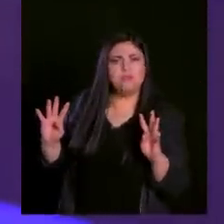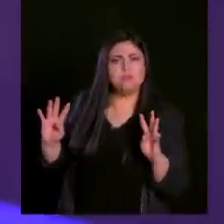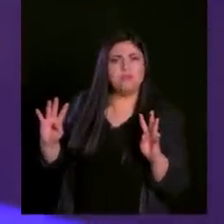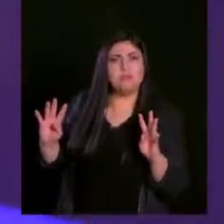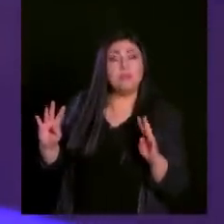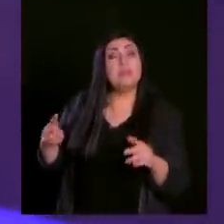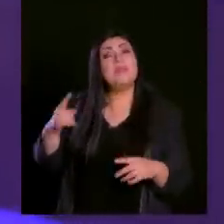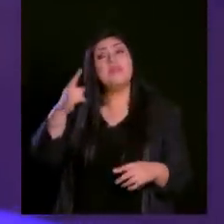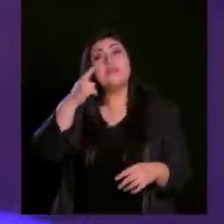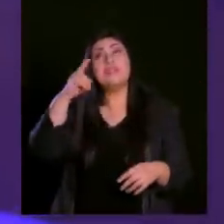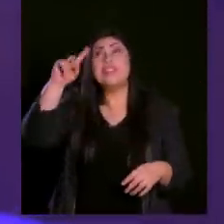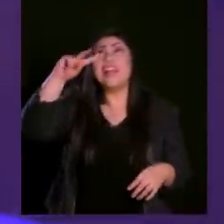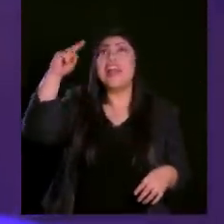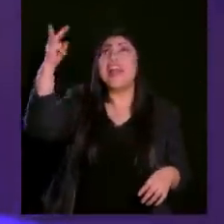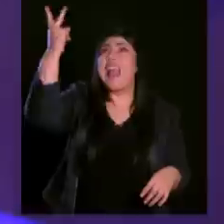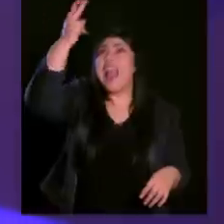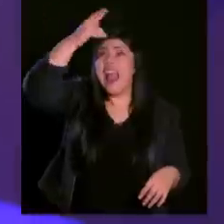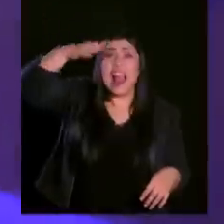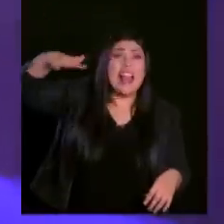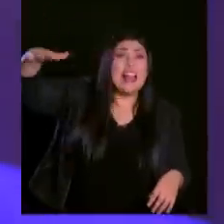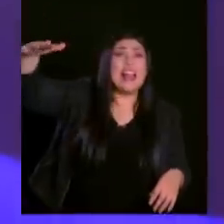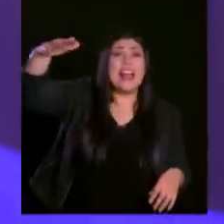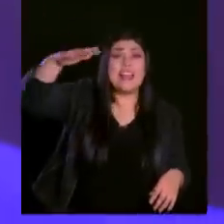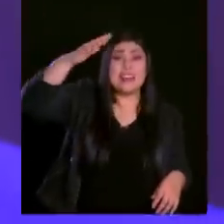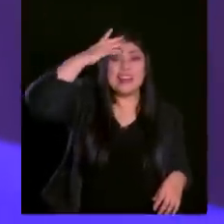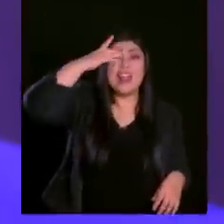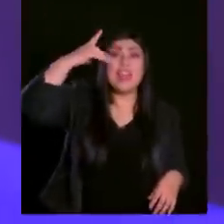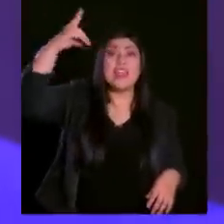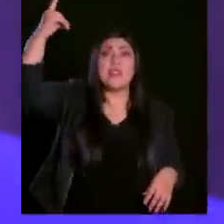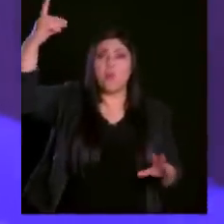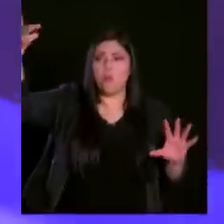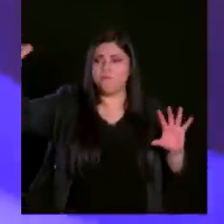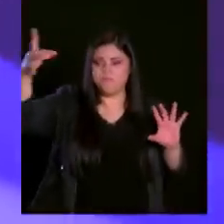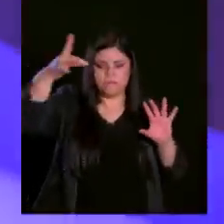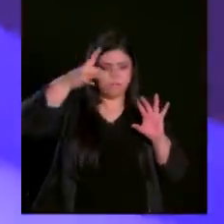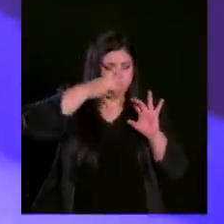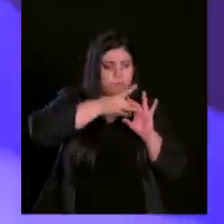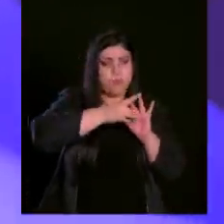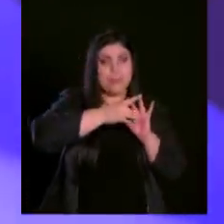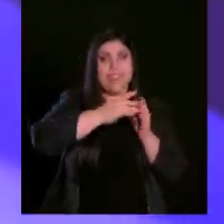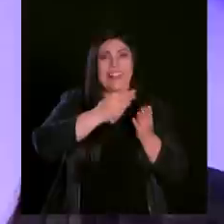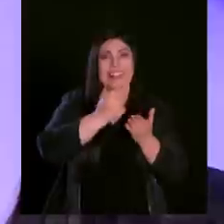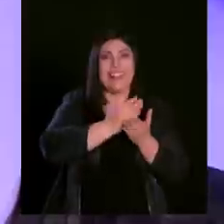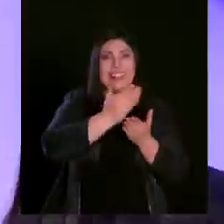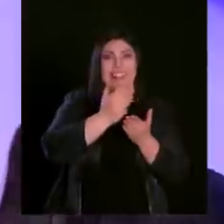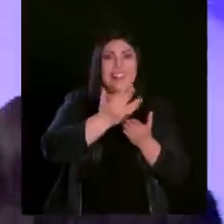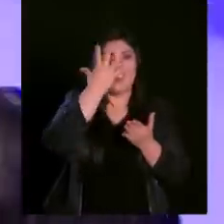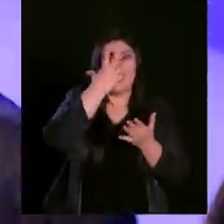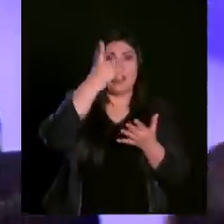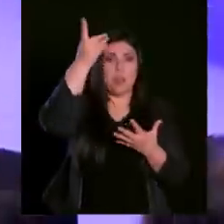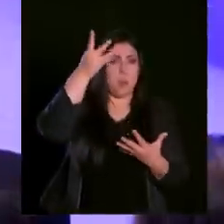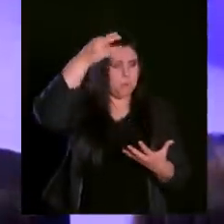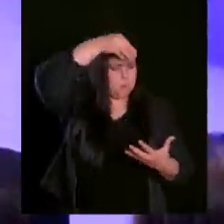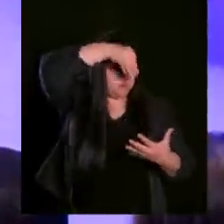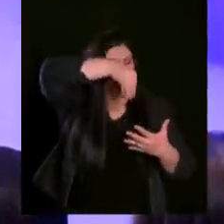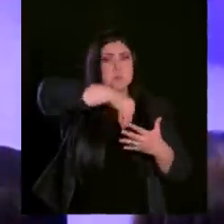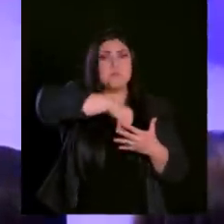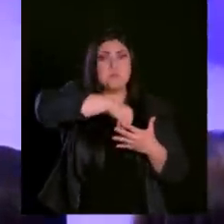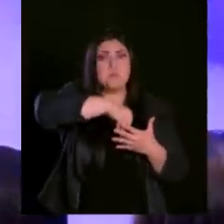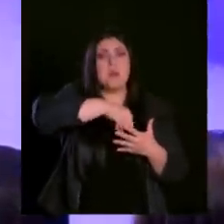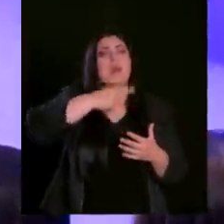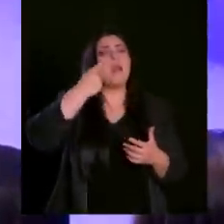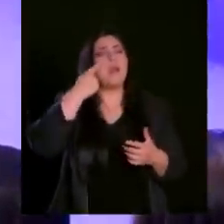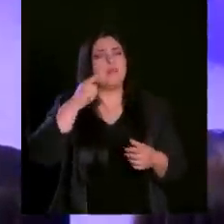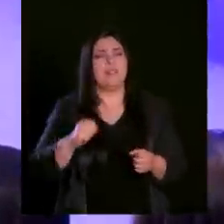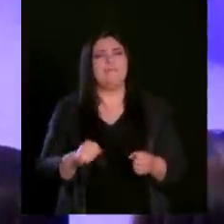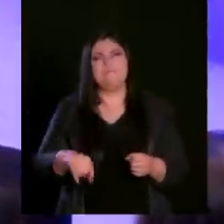amarrado está conectado a la palabra que usted lleva allí Por eso el la tiene que quitar por eso Si yo le si viene